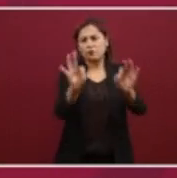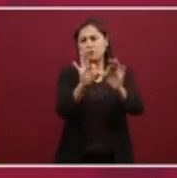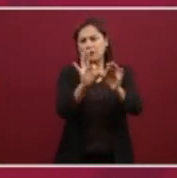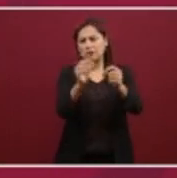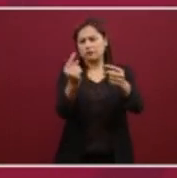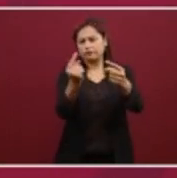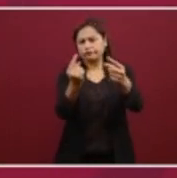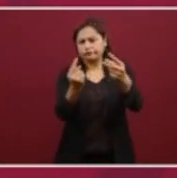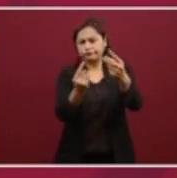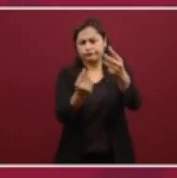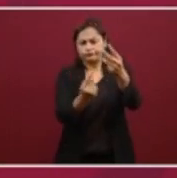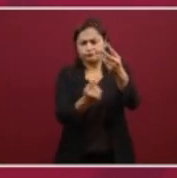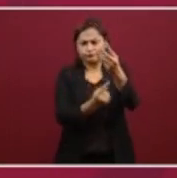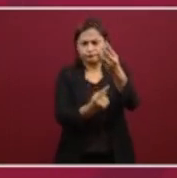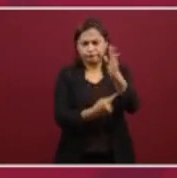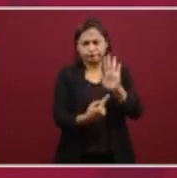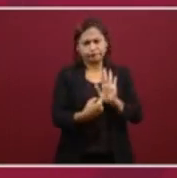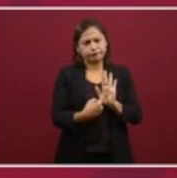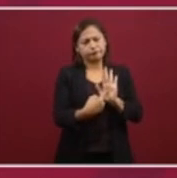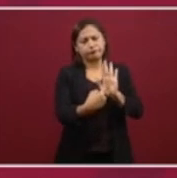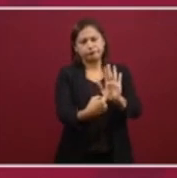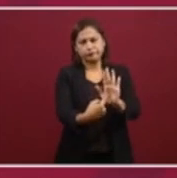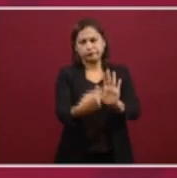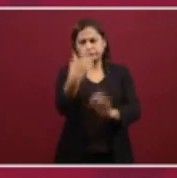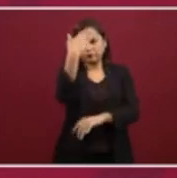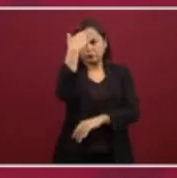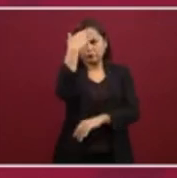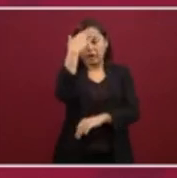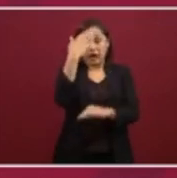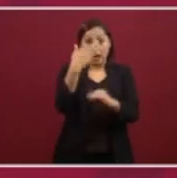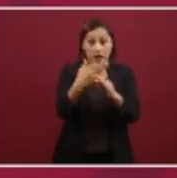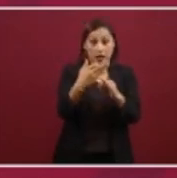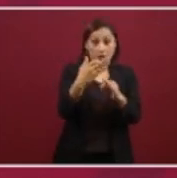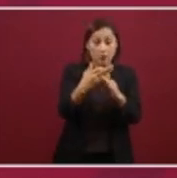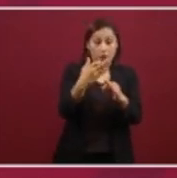buen debate en las redes